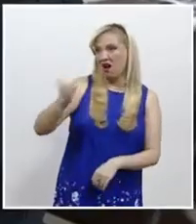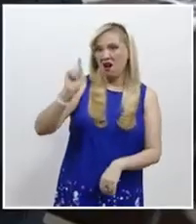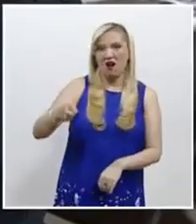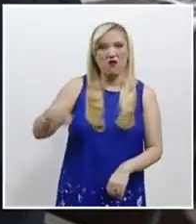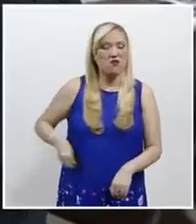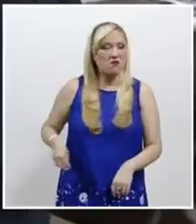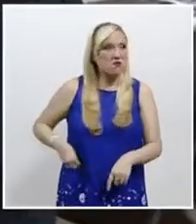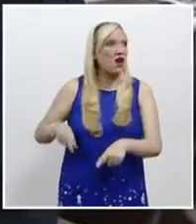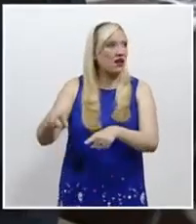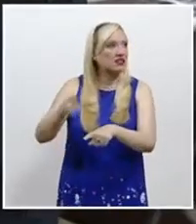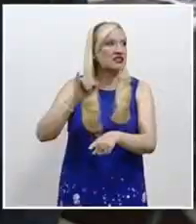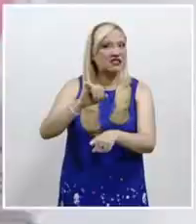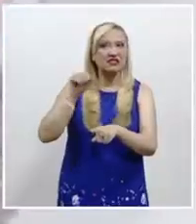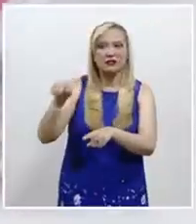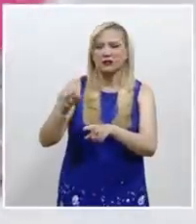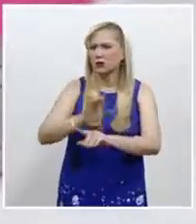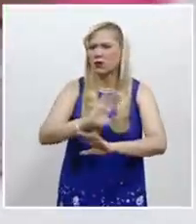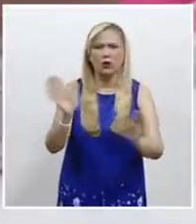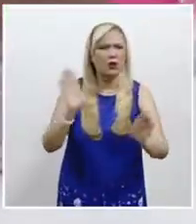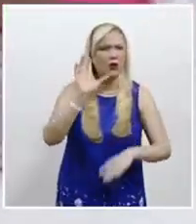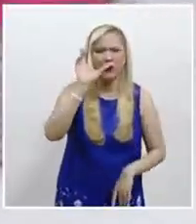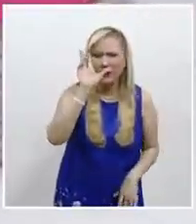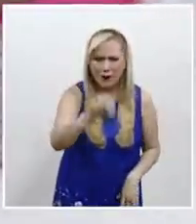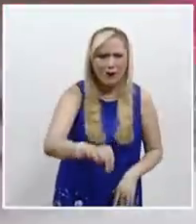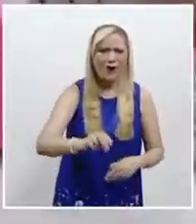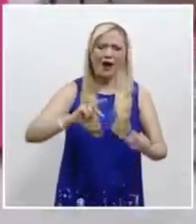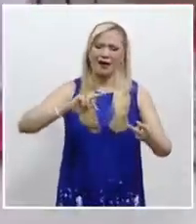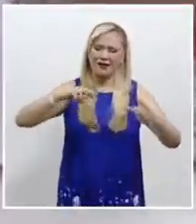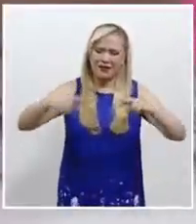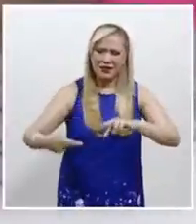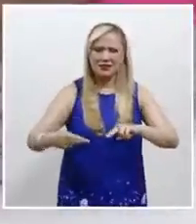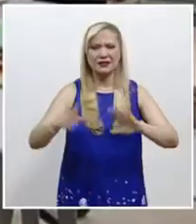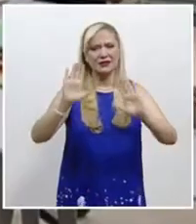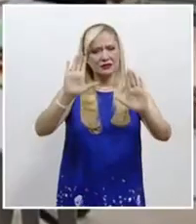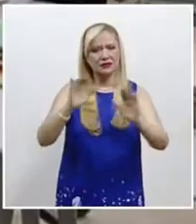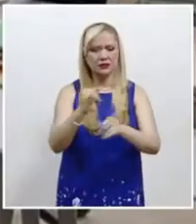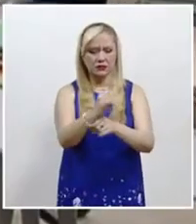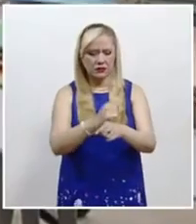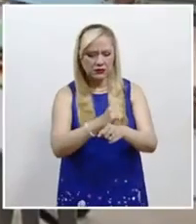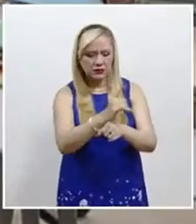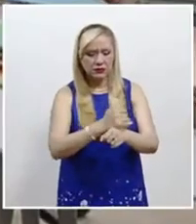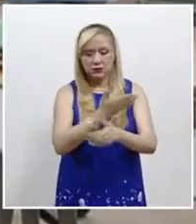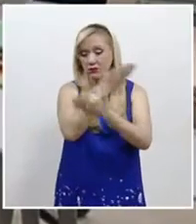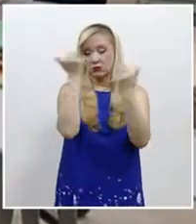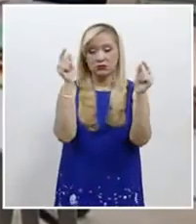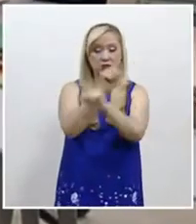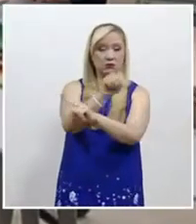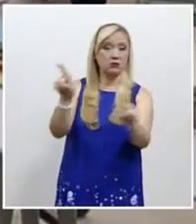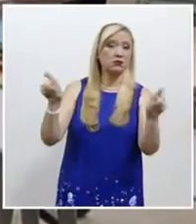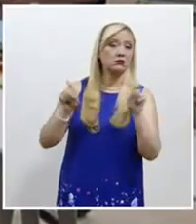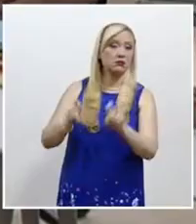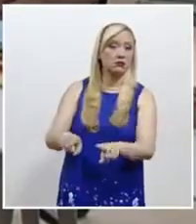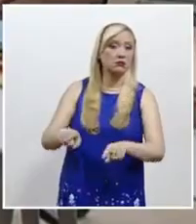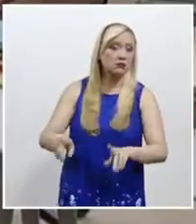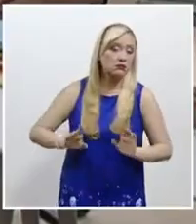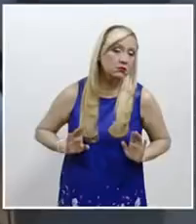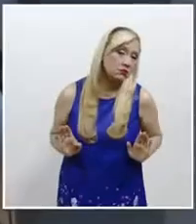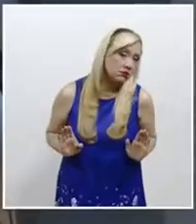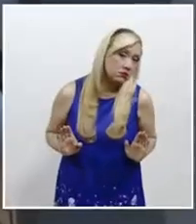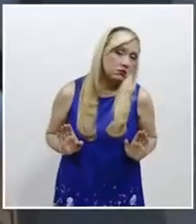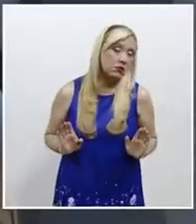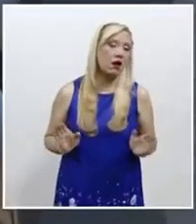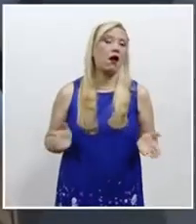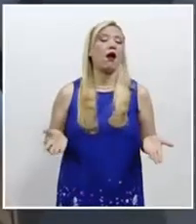la responsabilidad que se imputa, y es por eso que la persona servidora pública sujeta a un procedimiento administrativo conserva